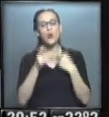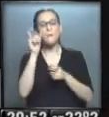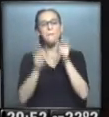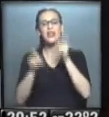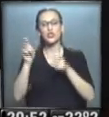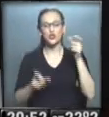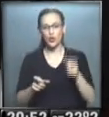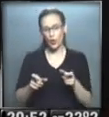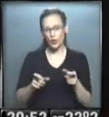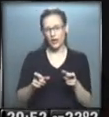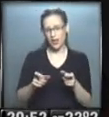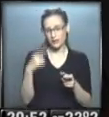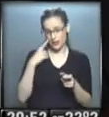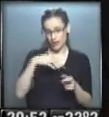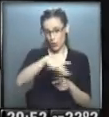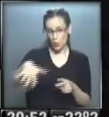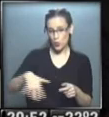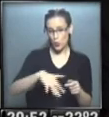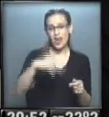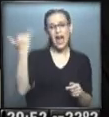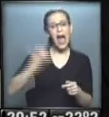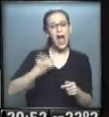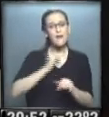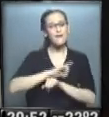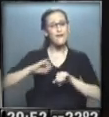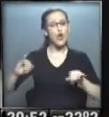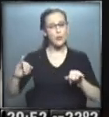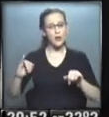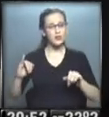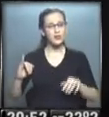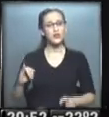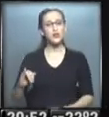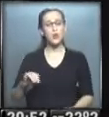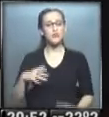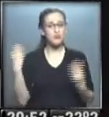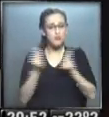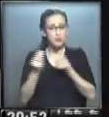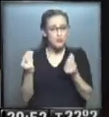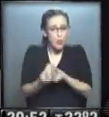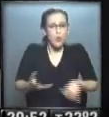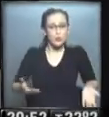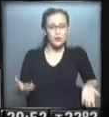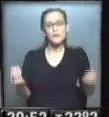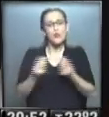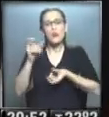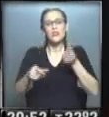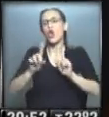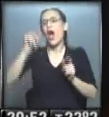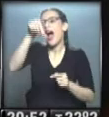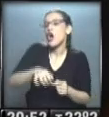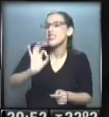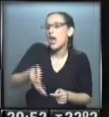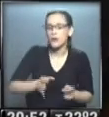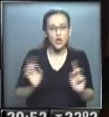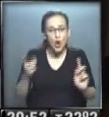hay una gran información, una luz informativa y mucha gente, no es que se está enterando lo que pasa, pero sí está